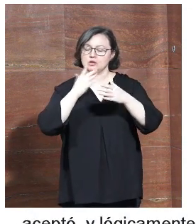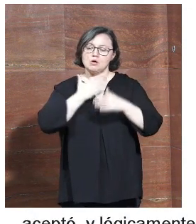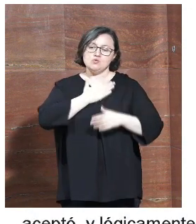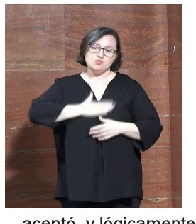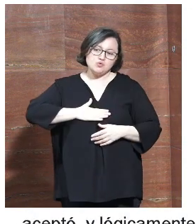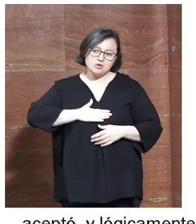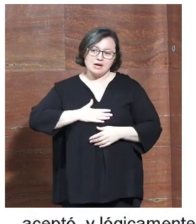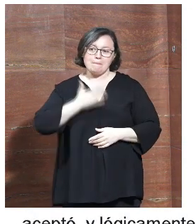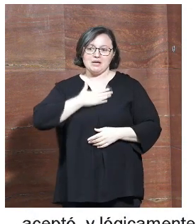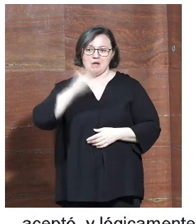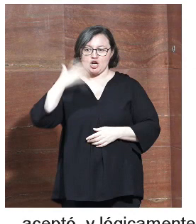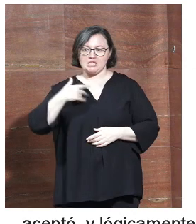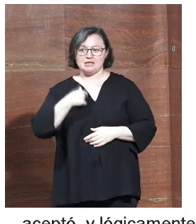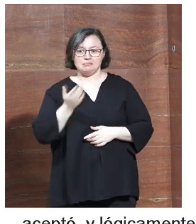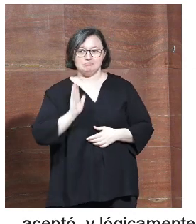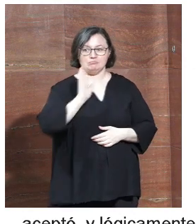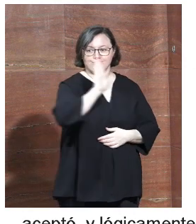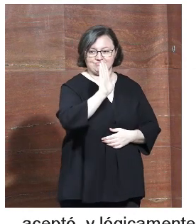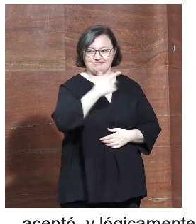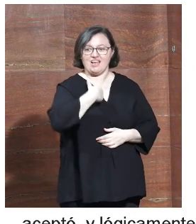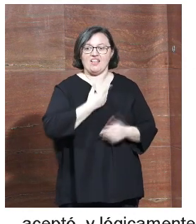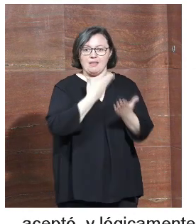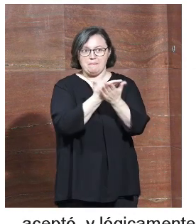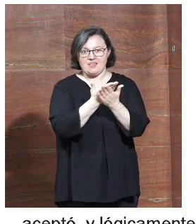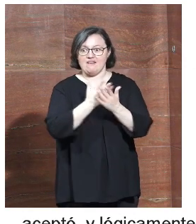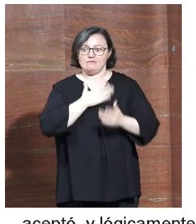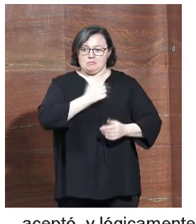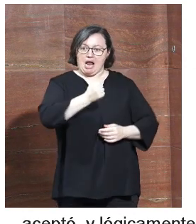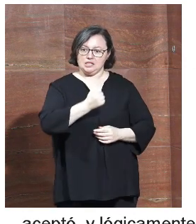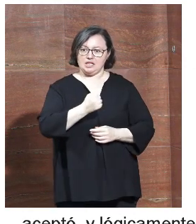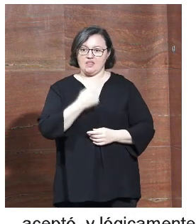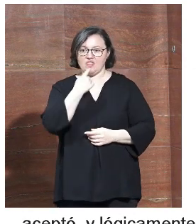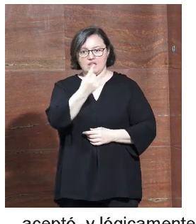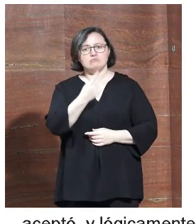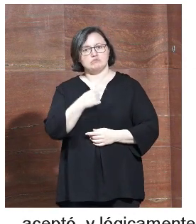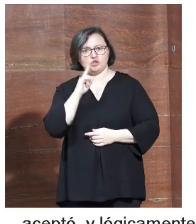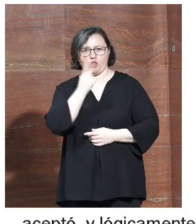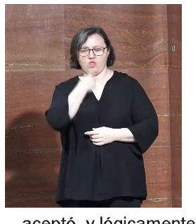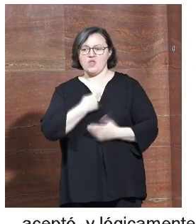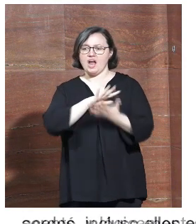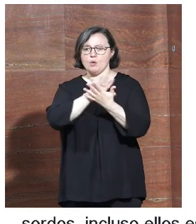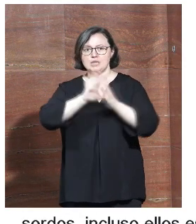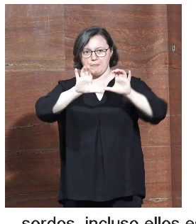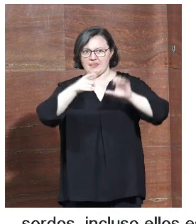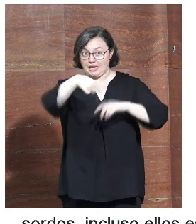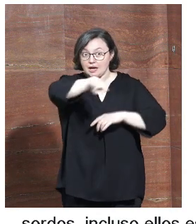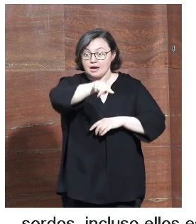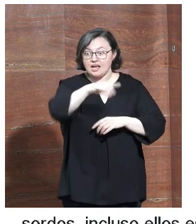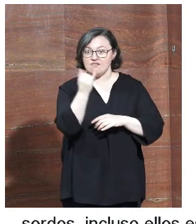agradecidos a que yo hubiera tomado esa decisión y tener el valor de afrontar la situación para